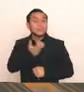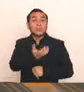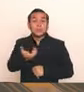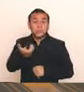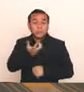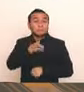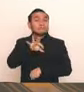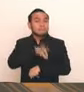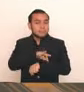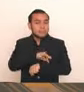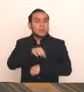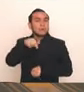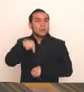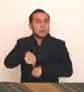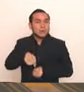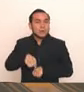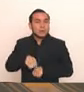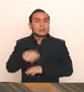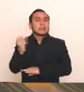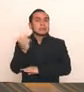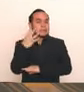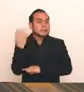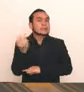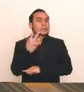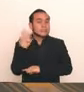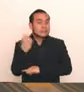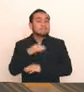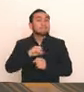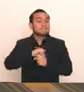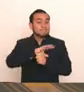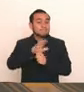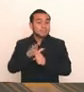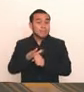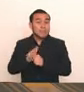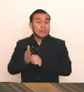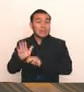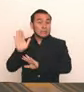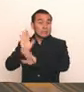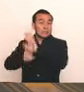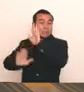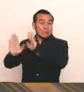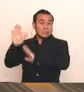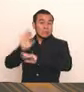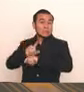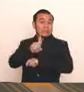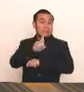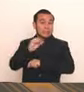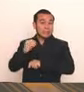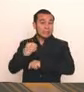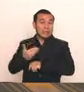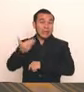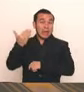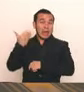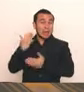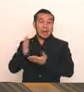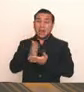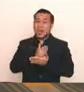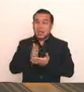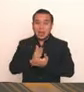más ahora que nos encontramos en la emergencia más grande que ha enfrentado el mundo entero en los últimos 100 años